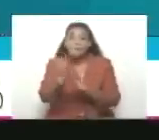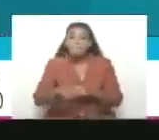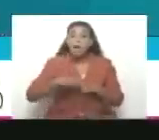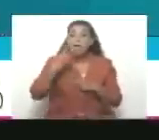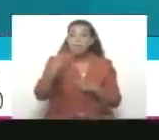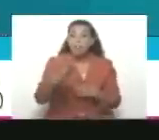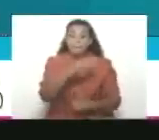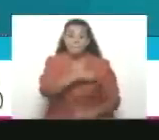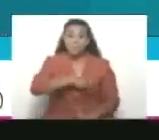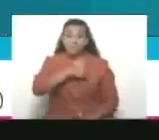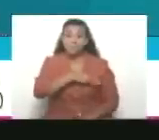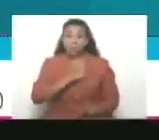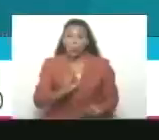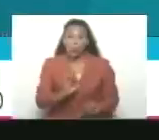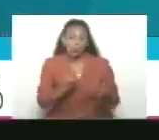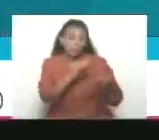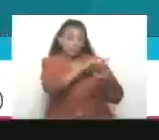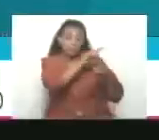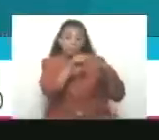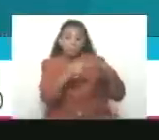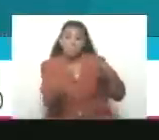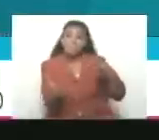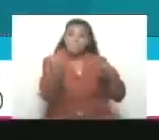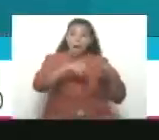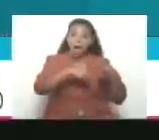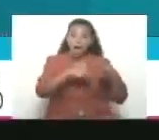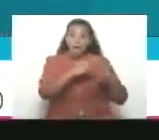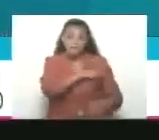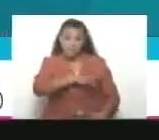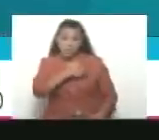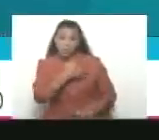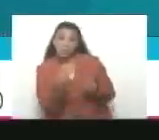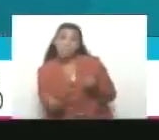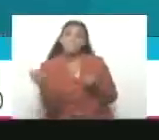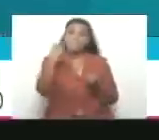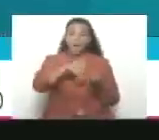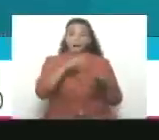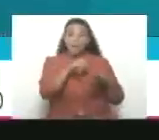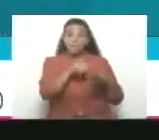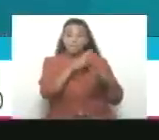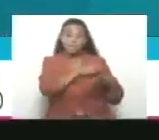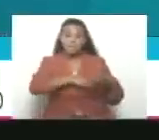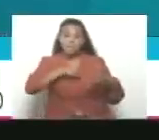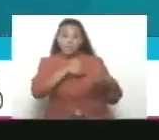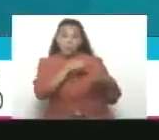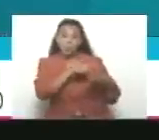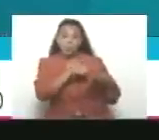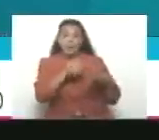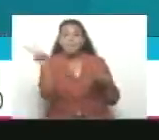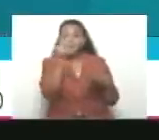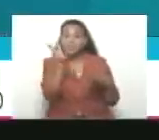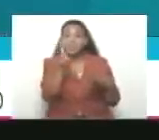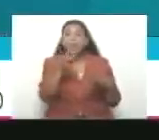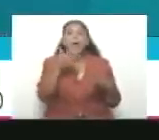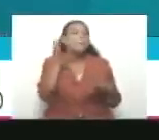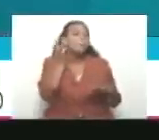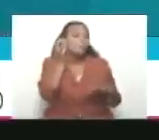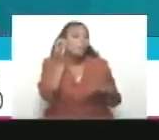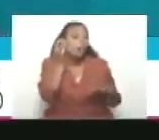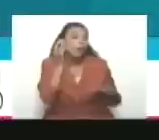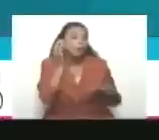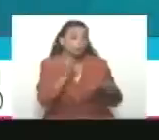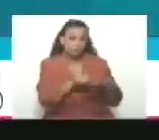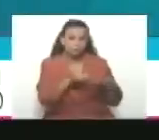misiones ya tiene fecha pendiente la misión Venezuela mujer